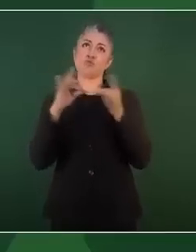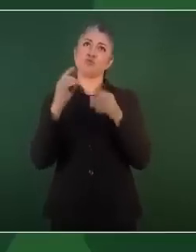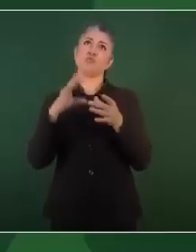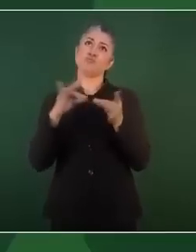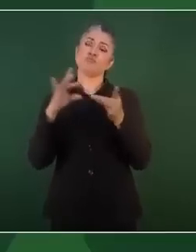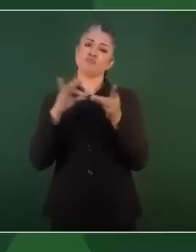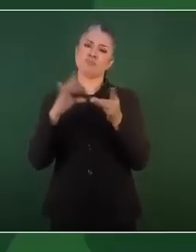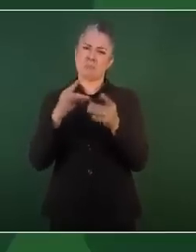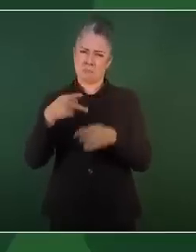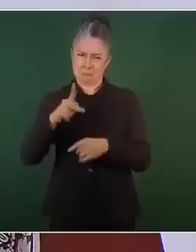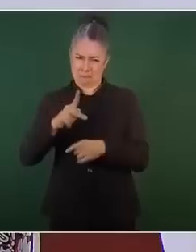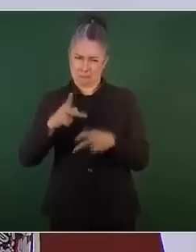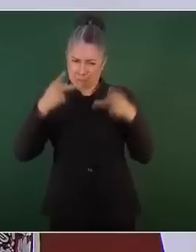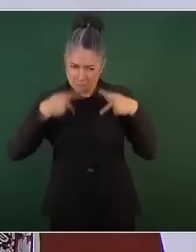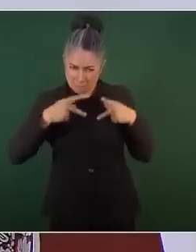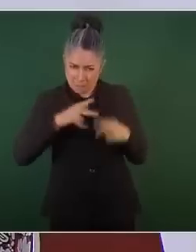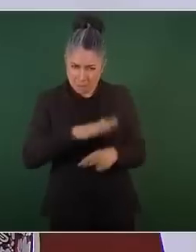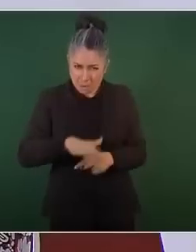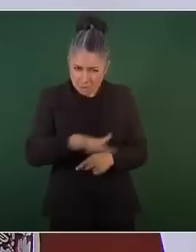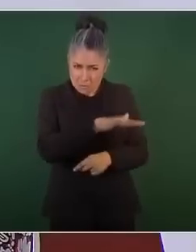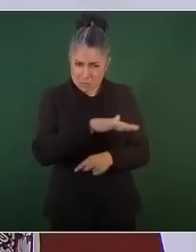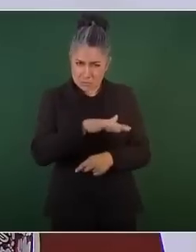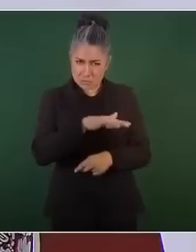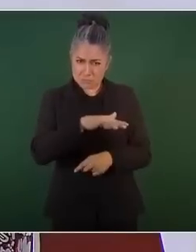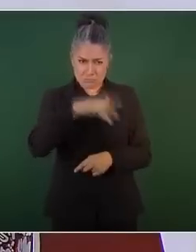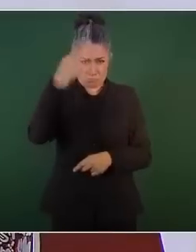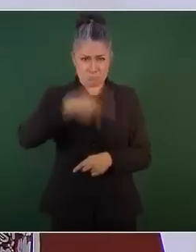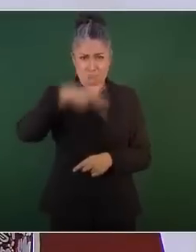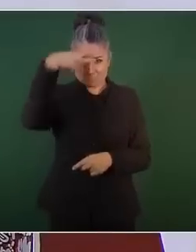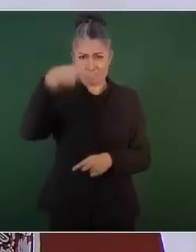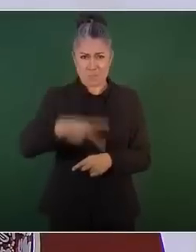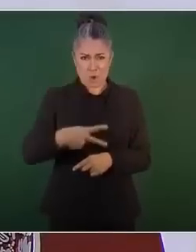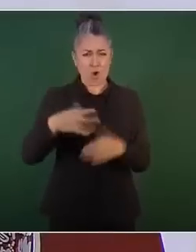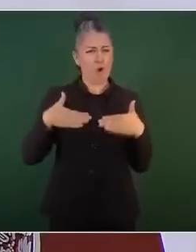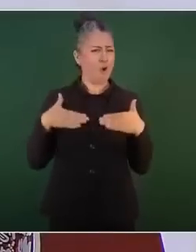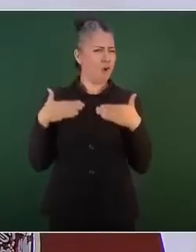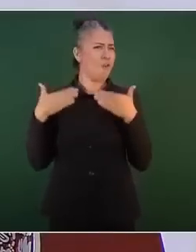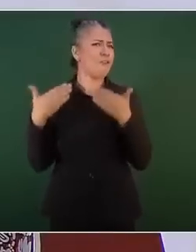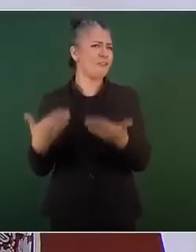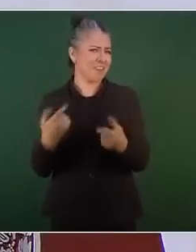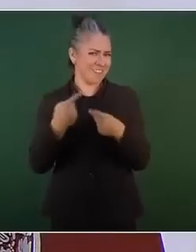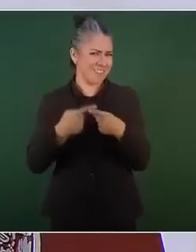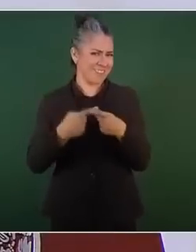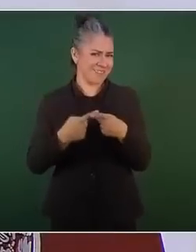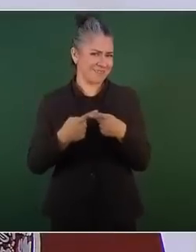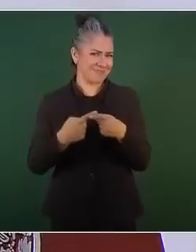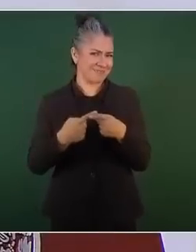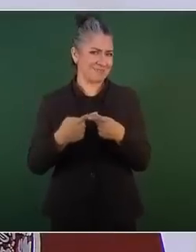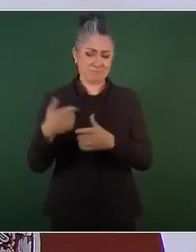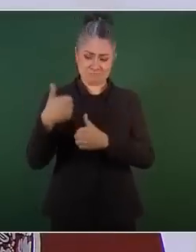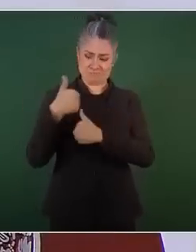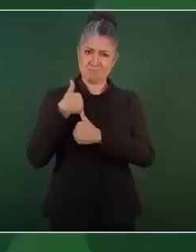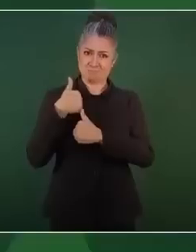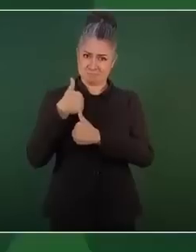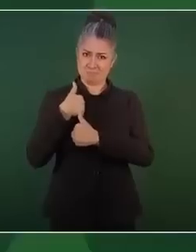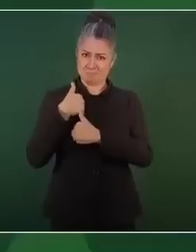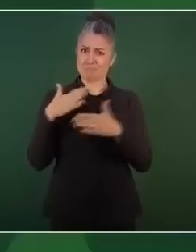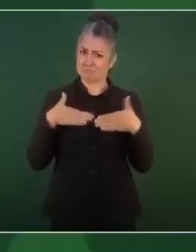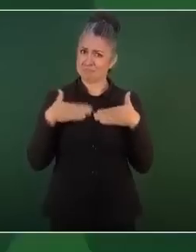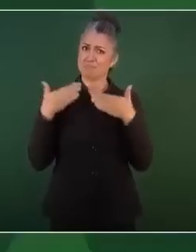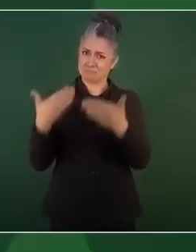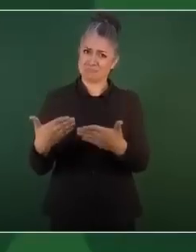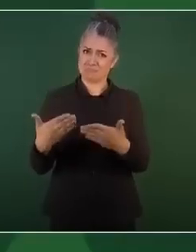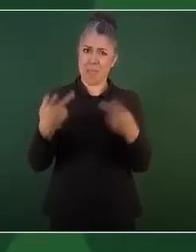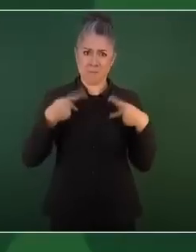Pero la gente en nuestro país le tiene confianza al ejército y le tiene